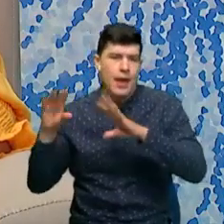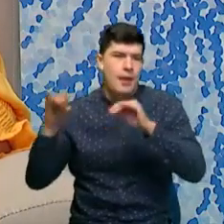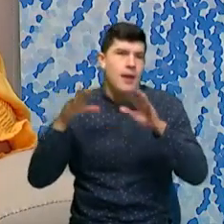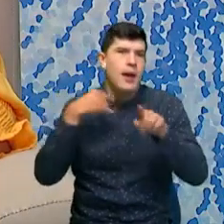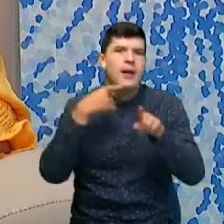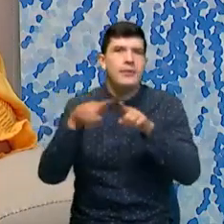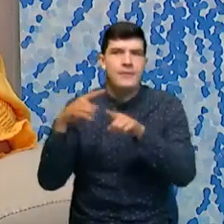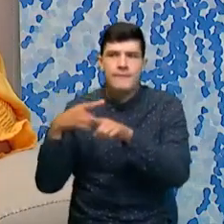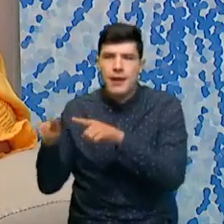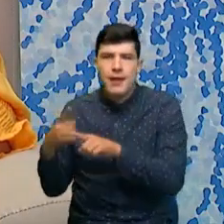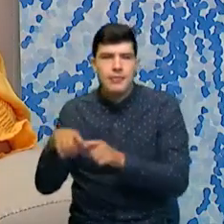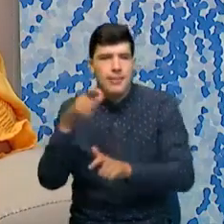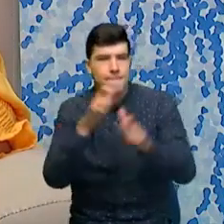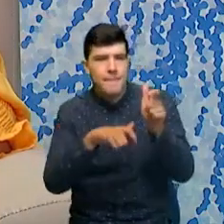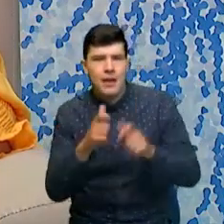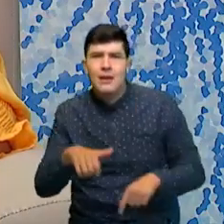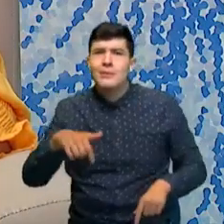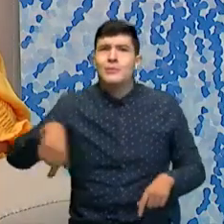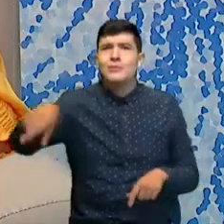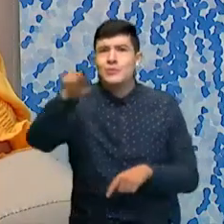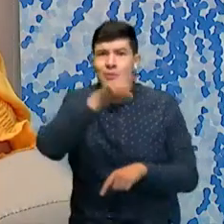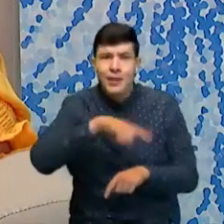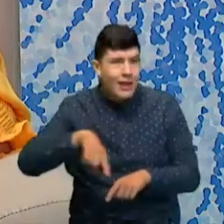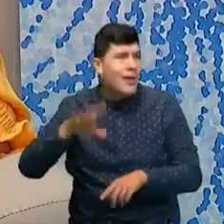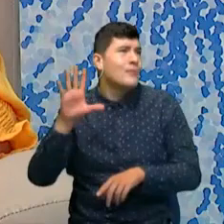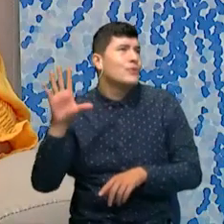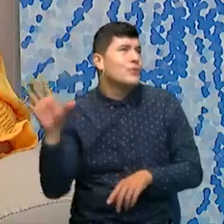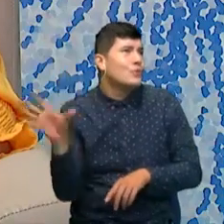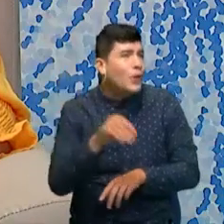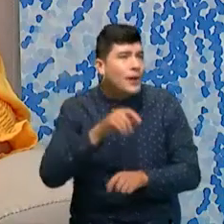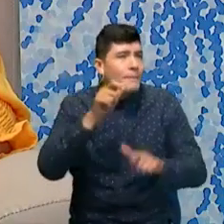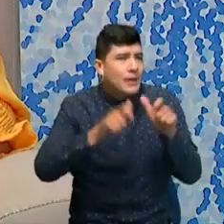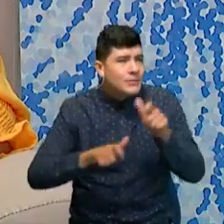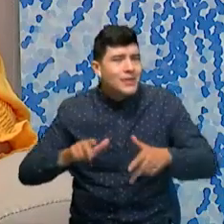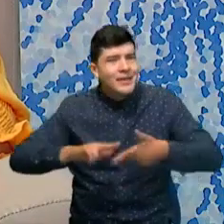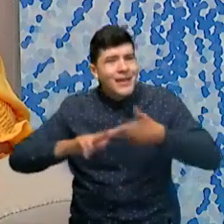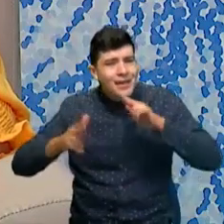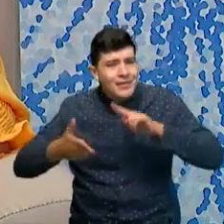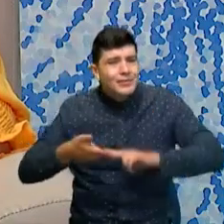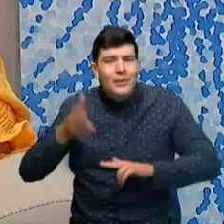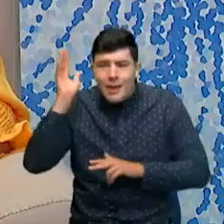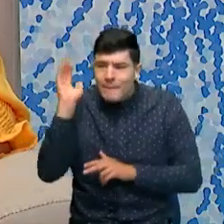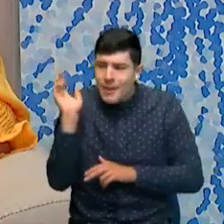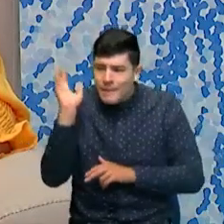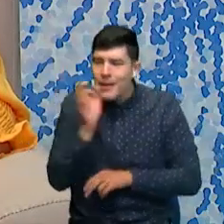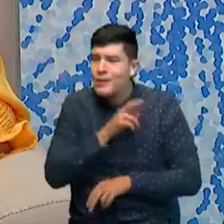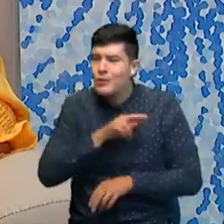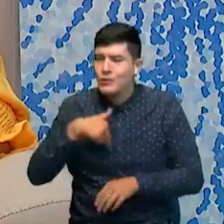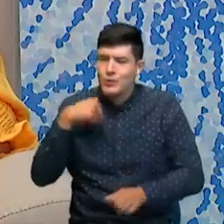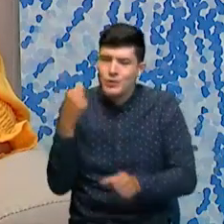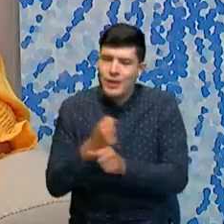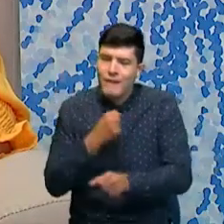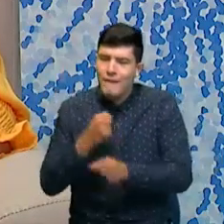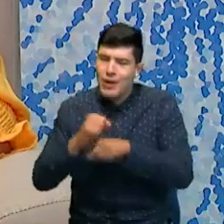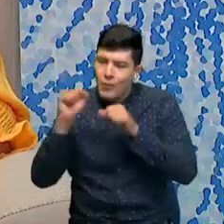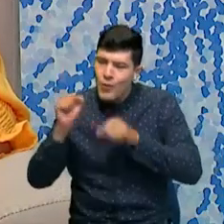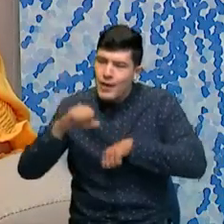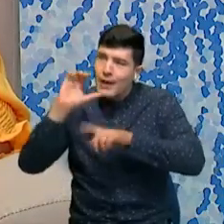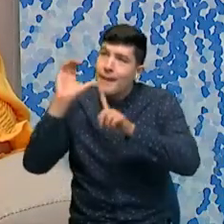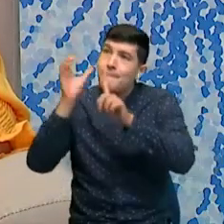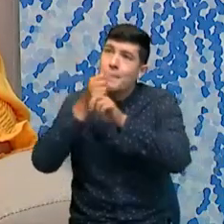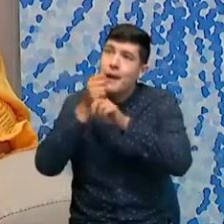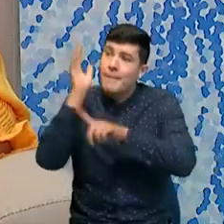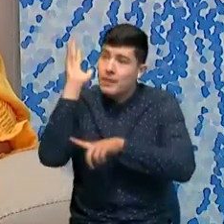a todas las personas que a lo largo de su vida hemos trabajado para lograr una pensión. Entonces, si